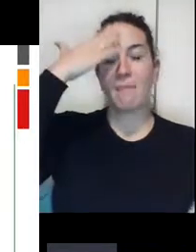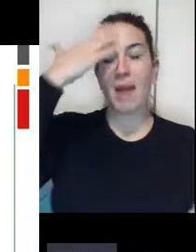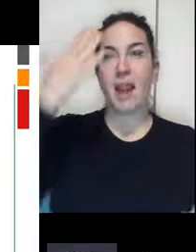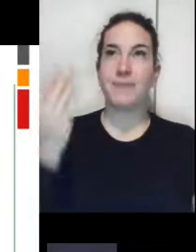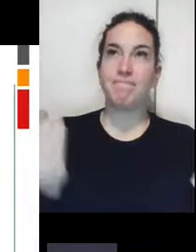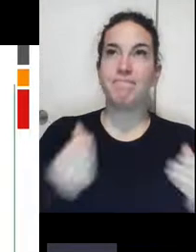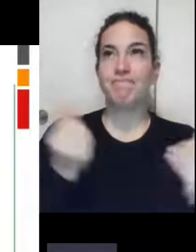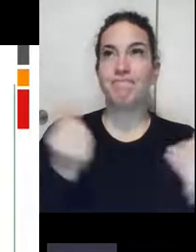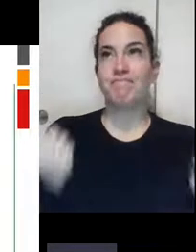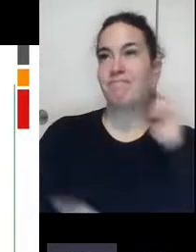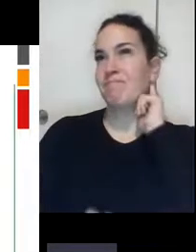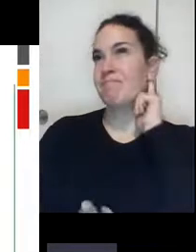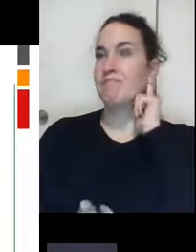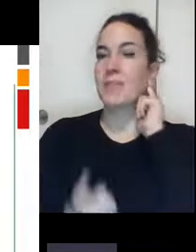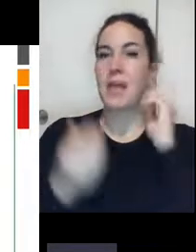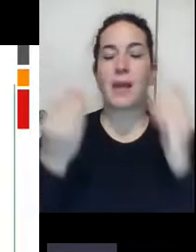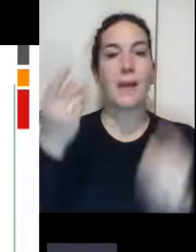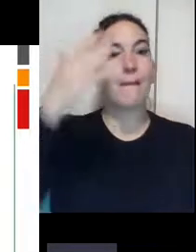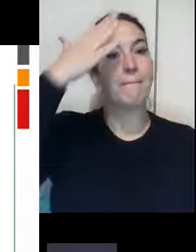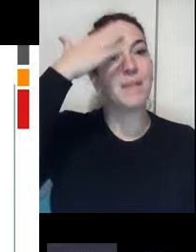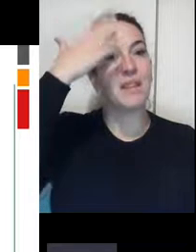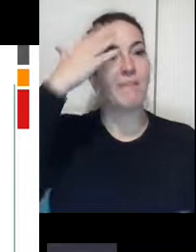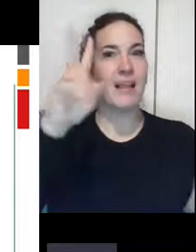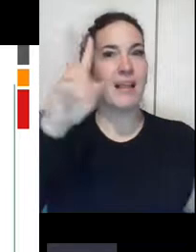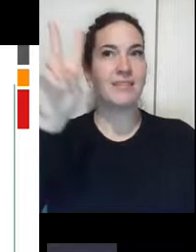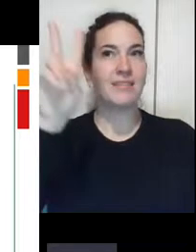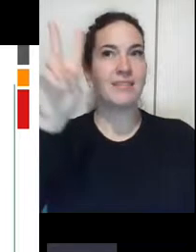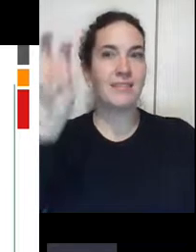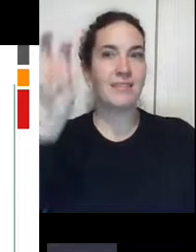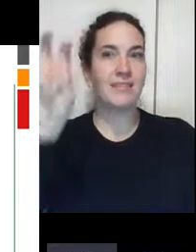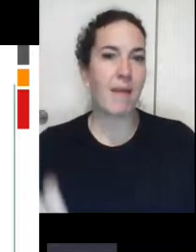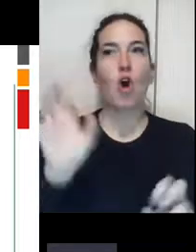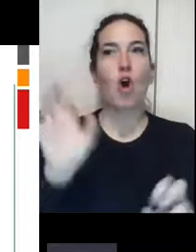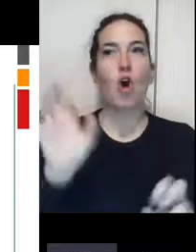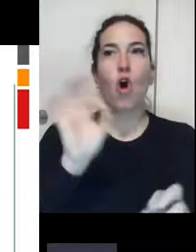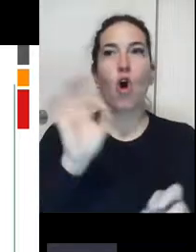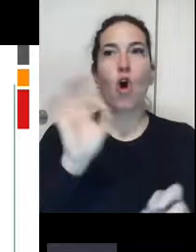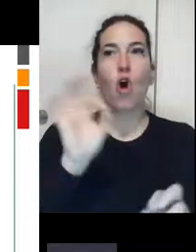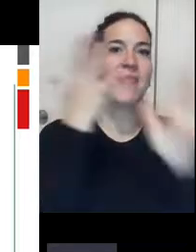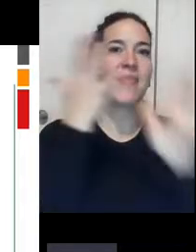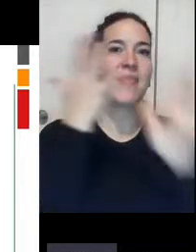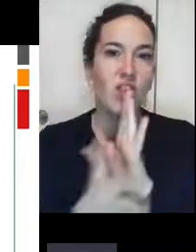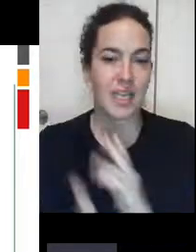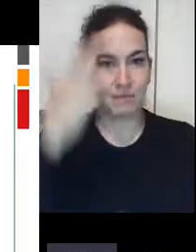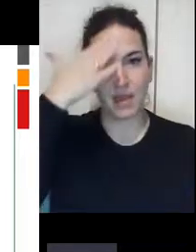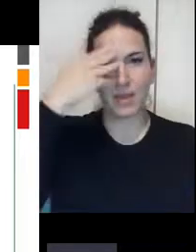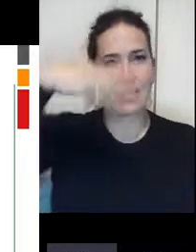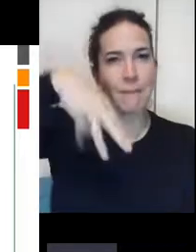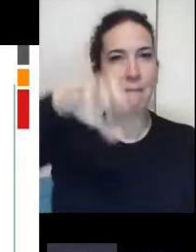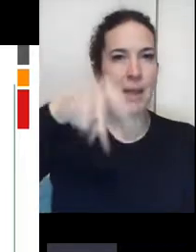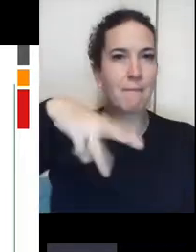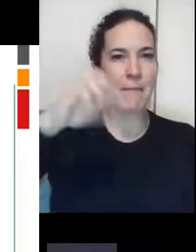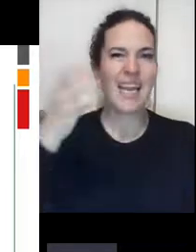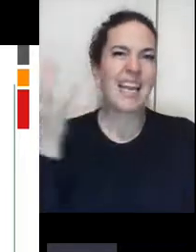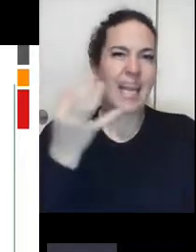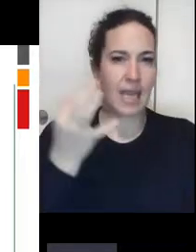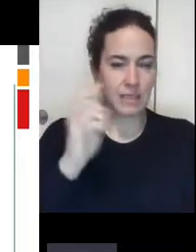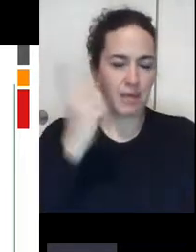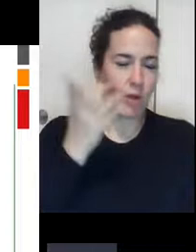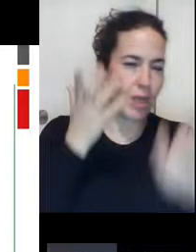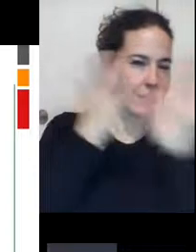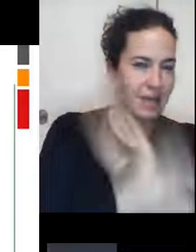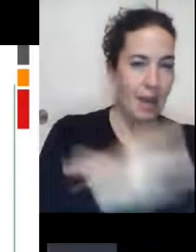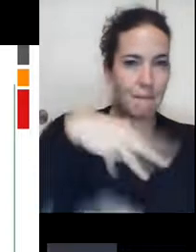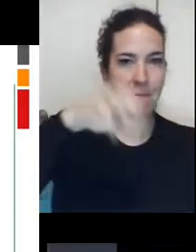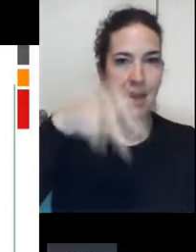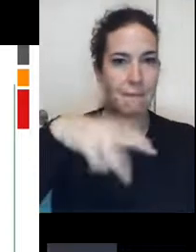los enunciados, ¿no?, las definiciones de lo que es un meme para empezar. Bueno, la más utilizada